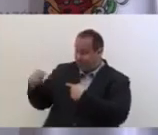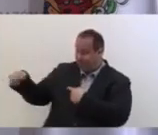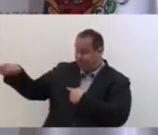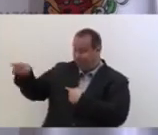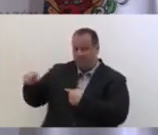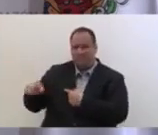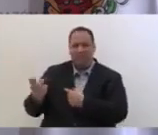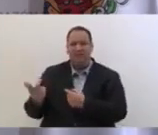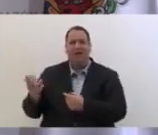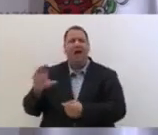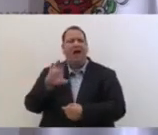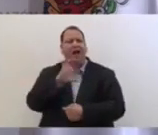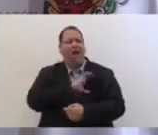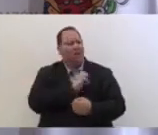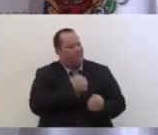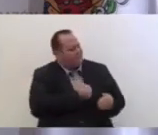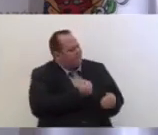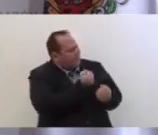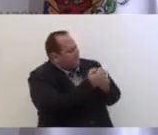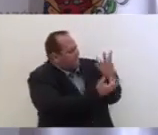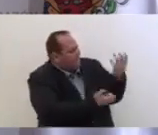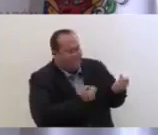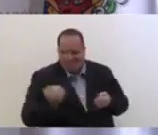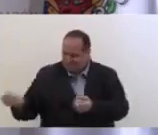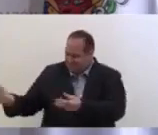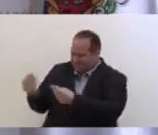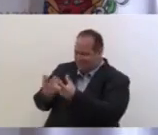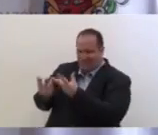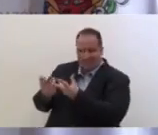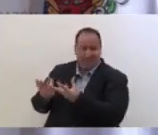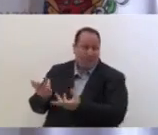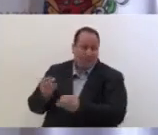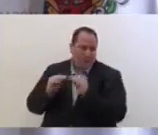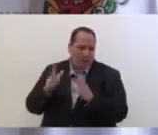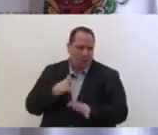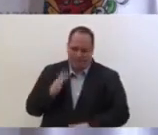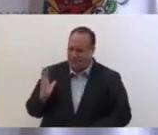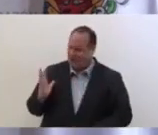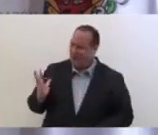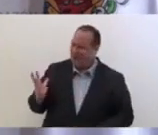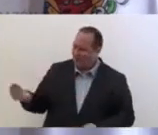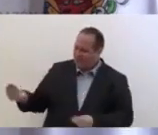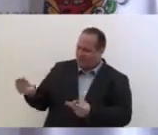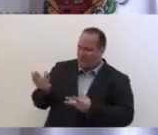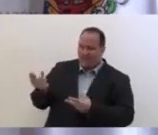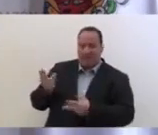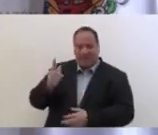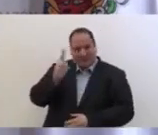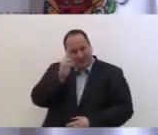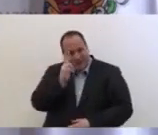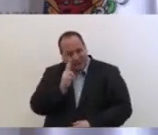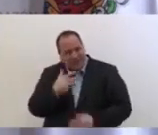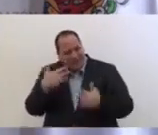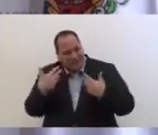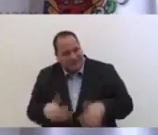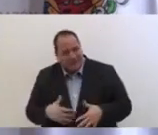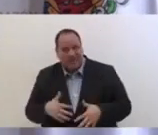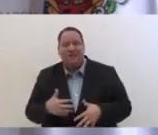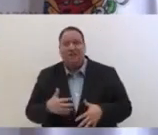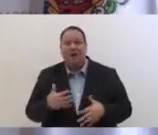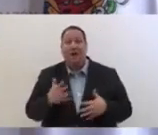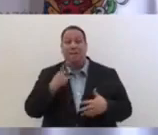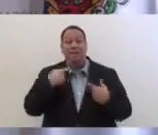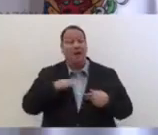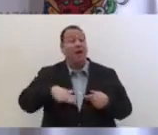nos manifiestan su cariño y eso pues por supuesto que nos llena de orgullo, es un honor el poder representar a